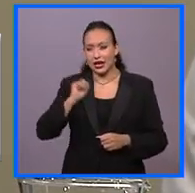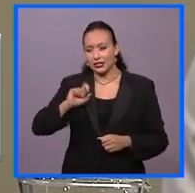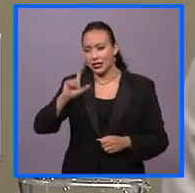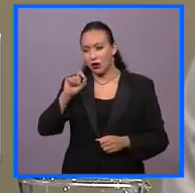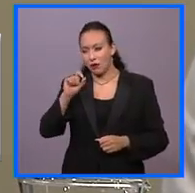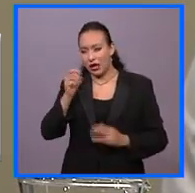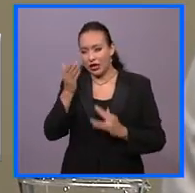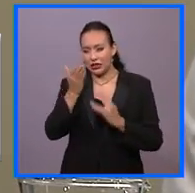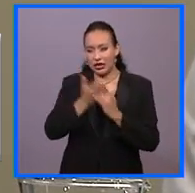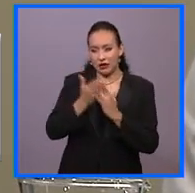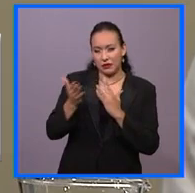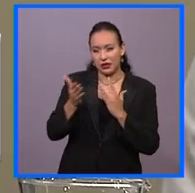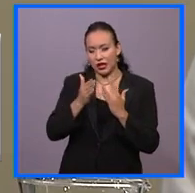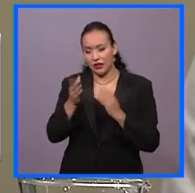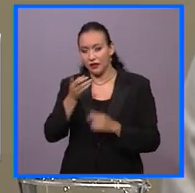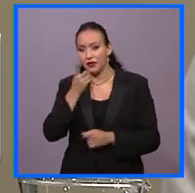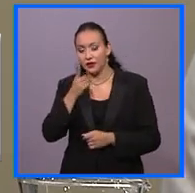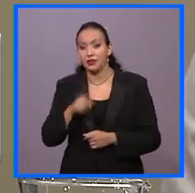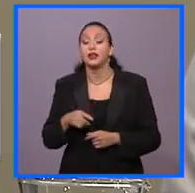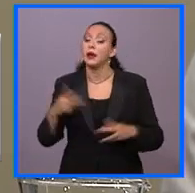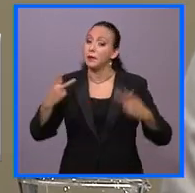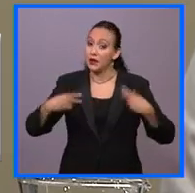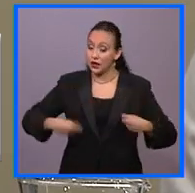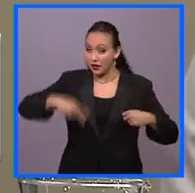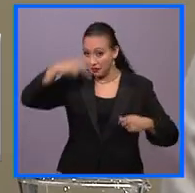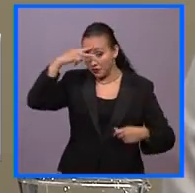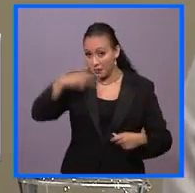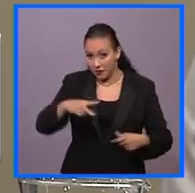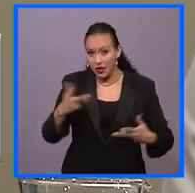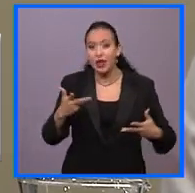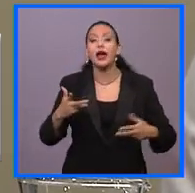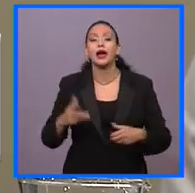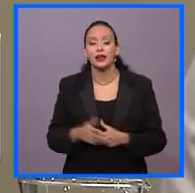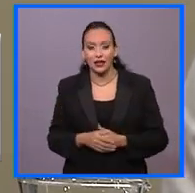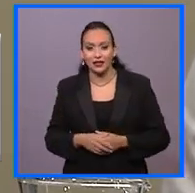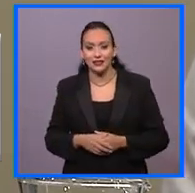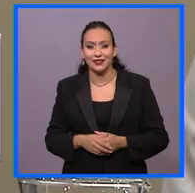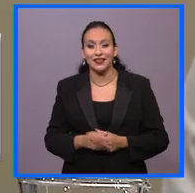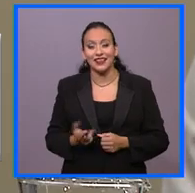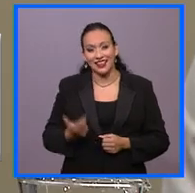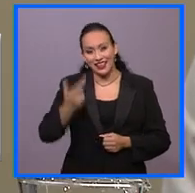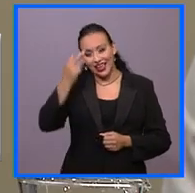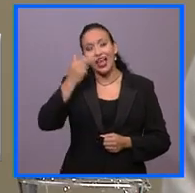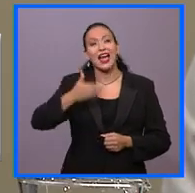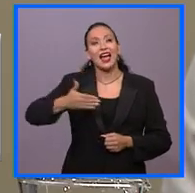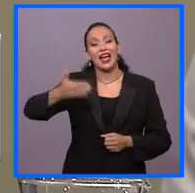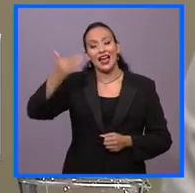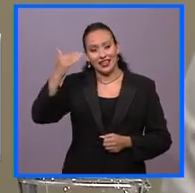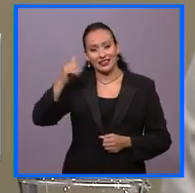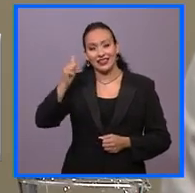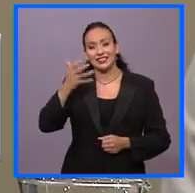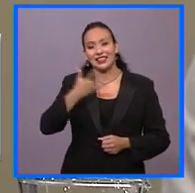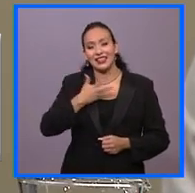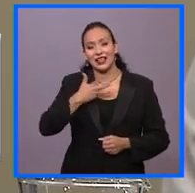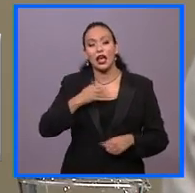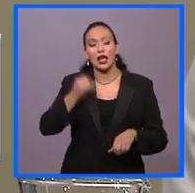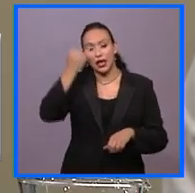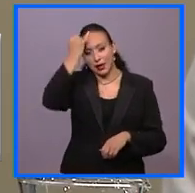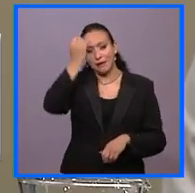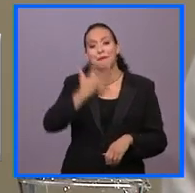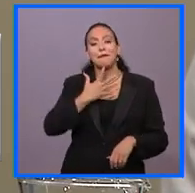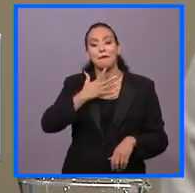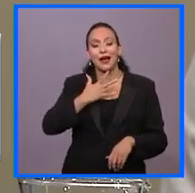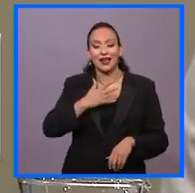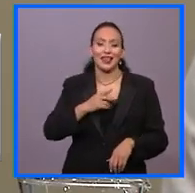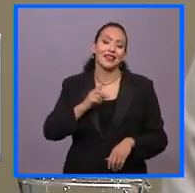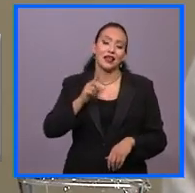decía que todo buen mexicano llevaba bajo el brazo una estampita de la Virgen de Guadalupe y un amparo, ¿no? O